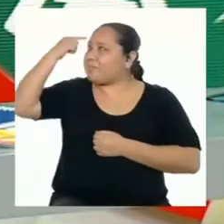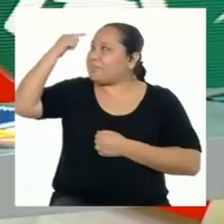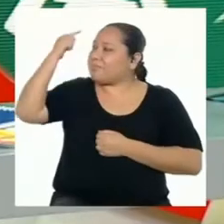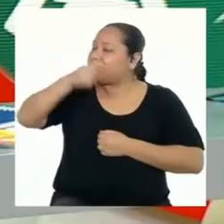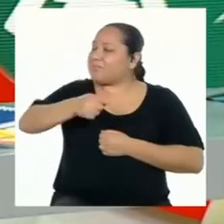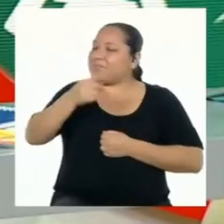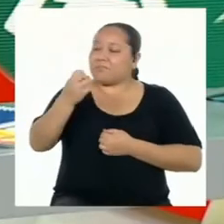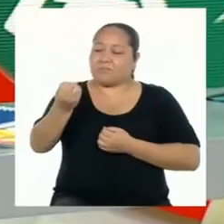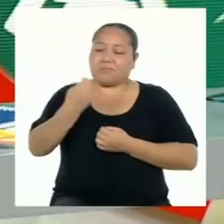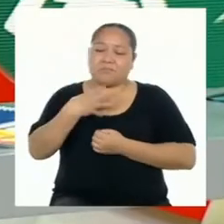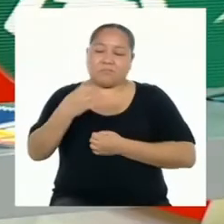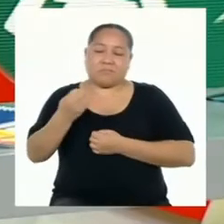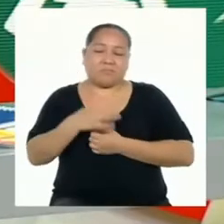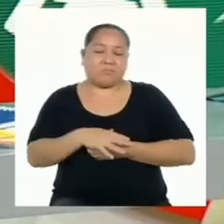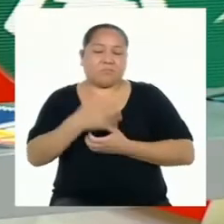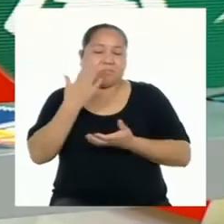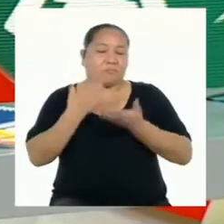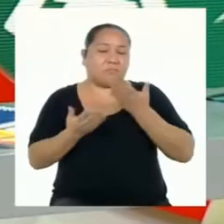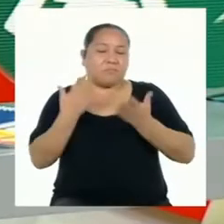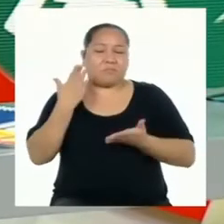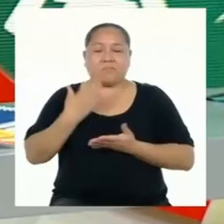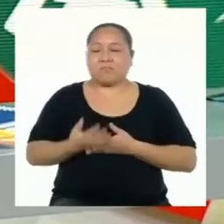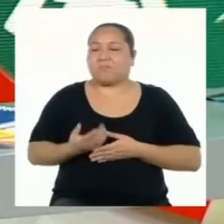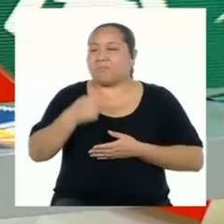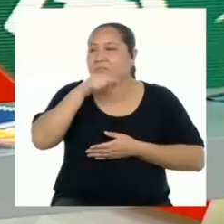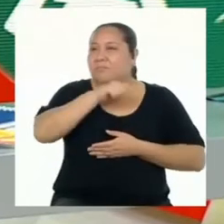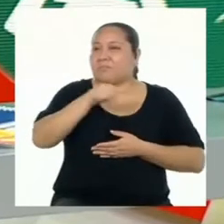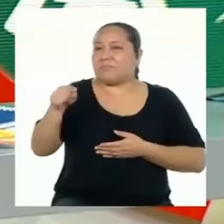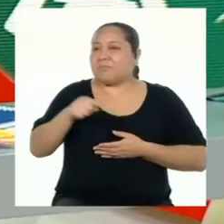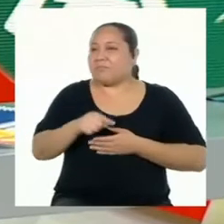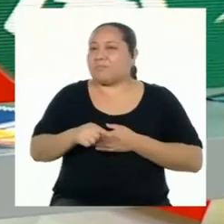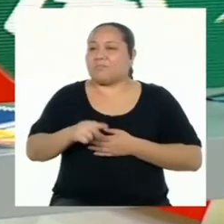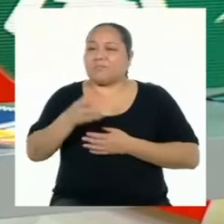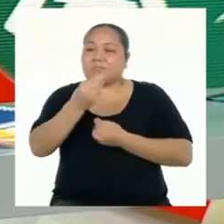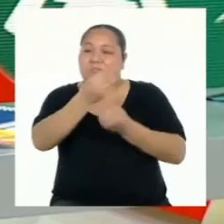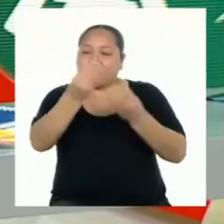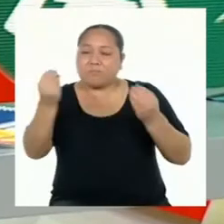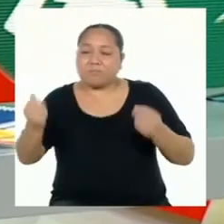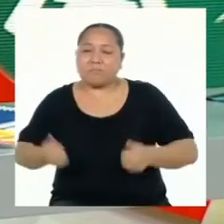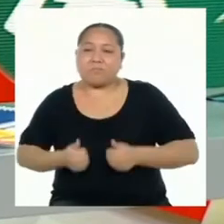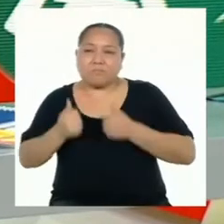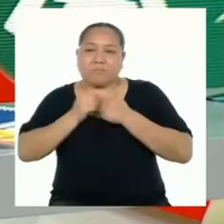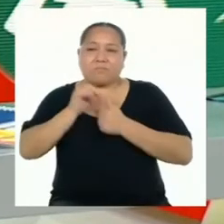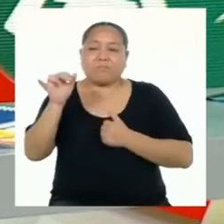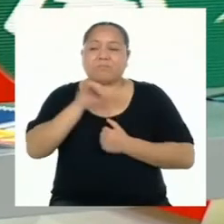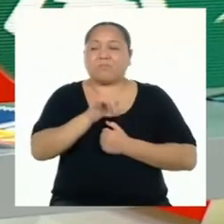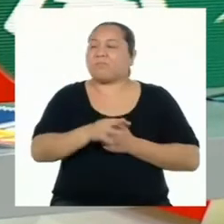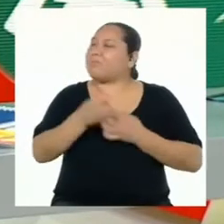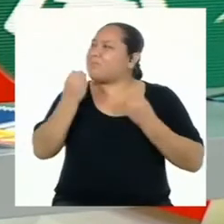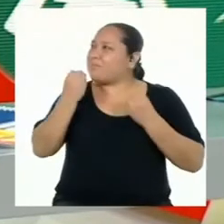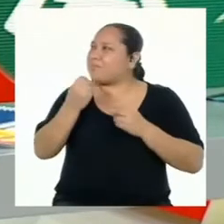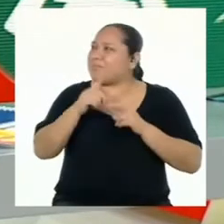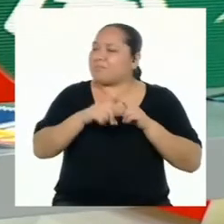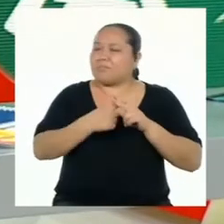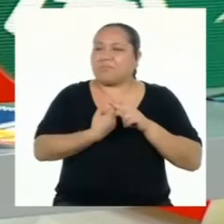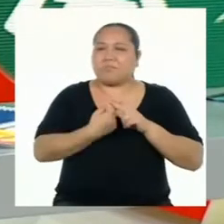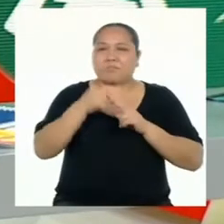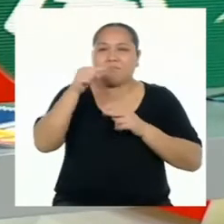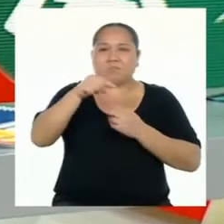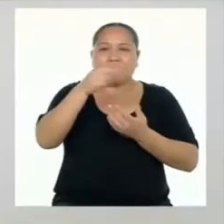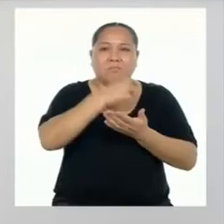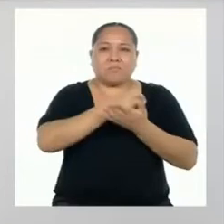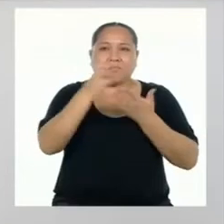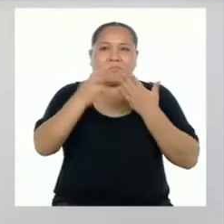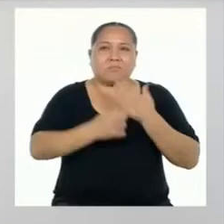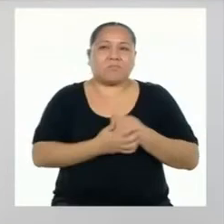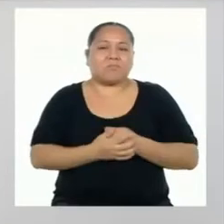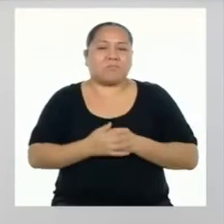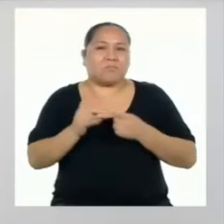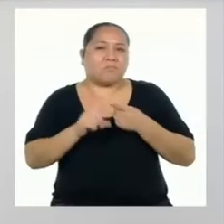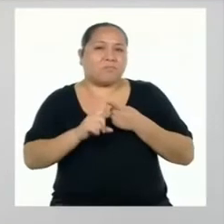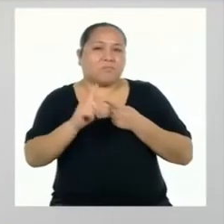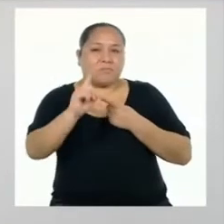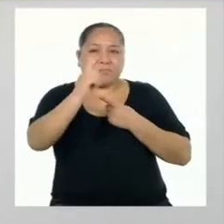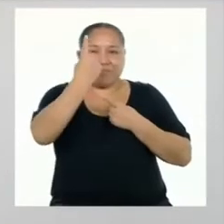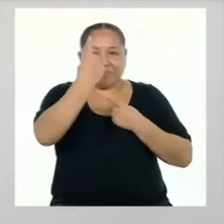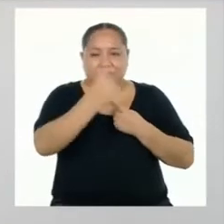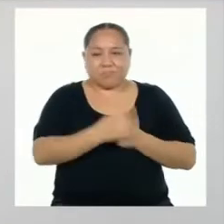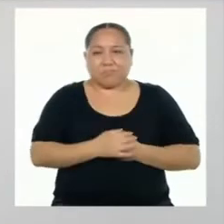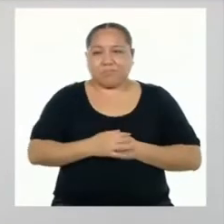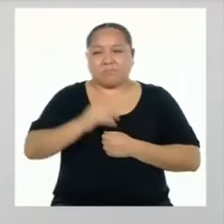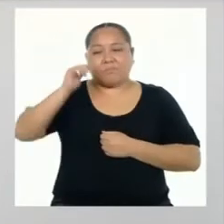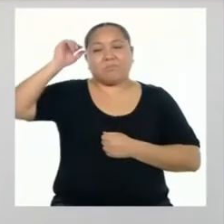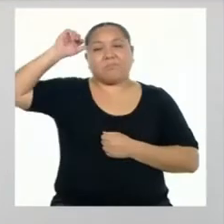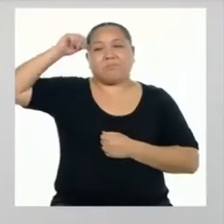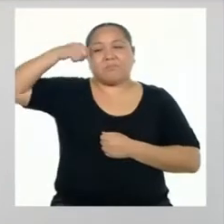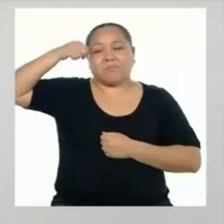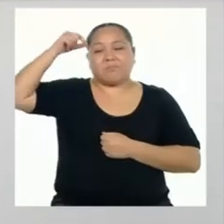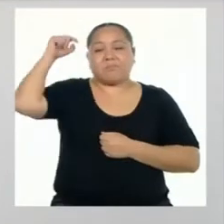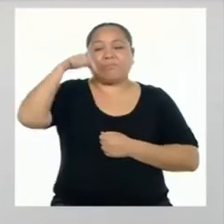nos han contado probablemente le ha pasado a más de uno. ¿Cómo deberíamos empezar este programa? Primero vamos a